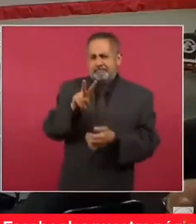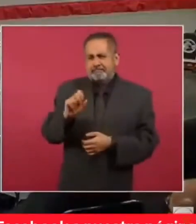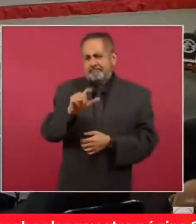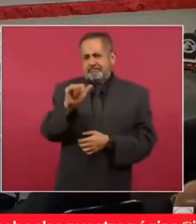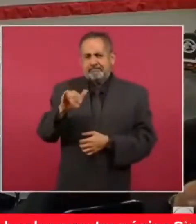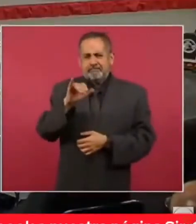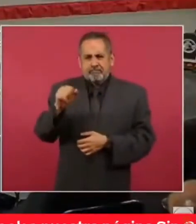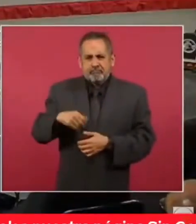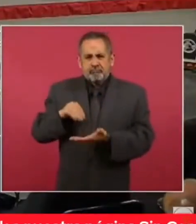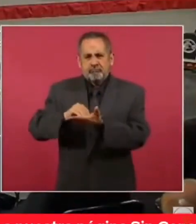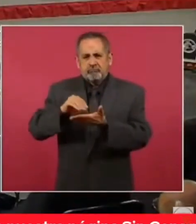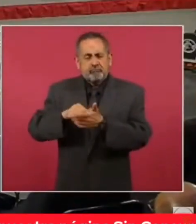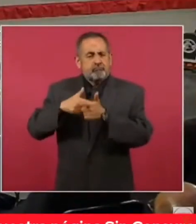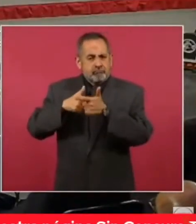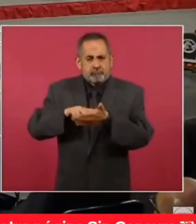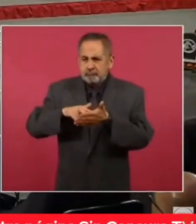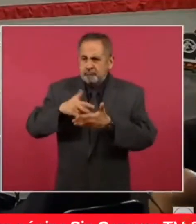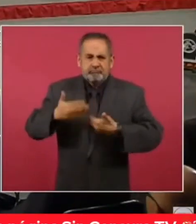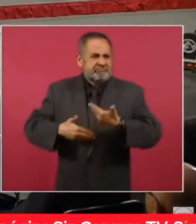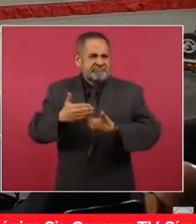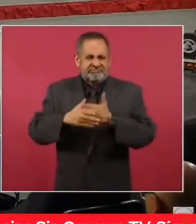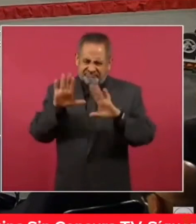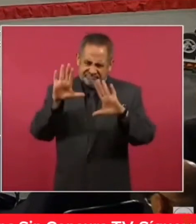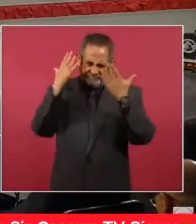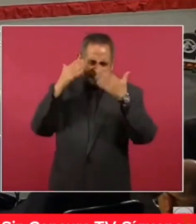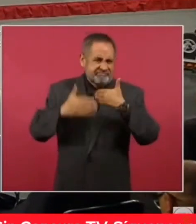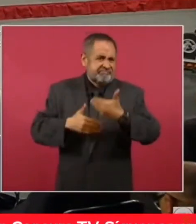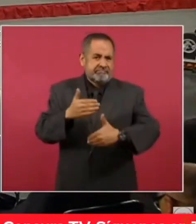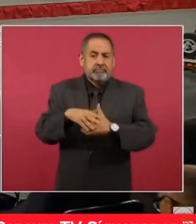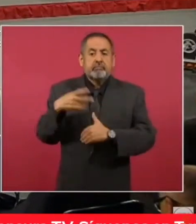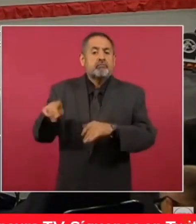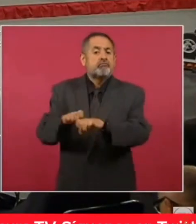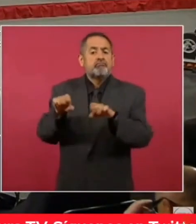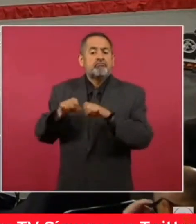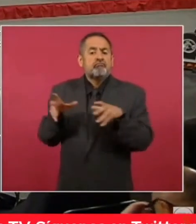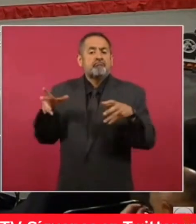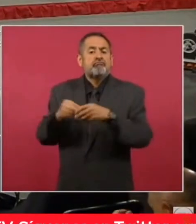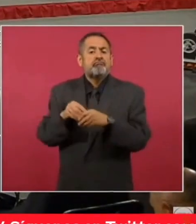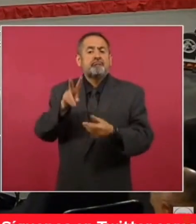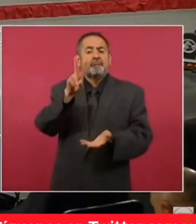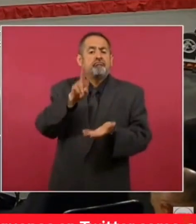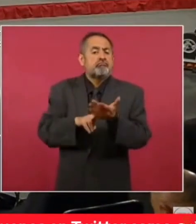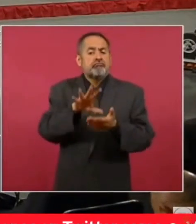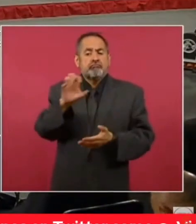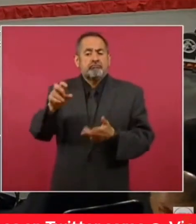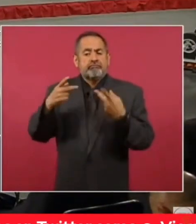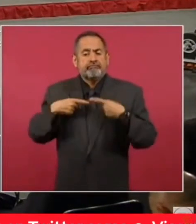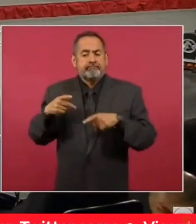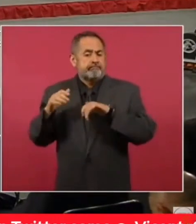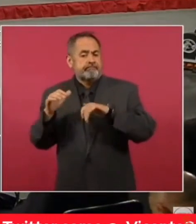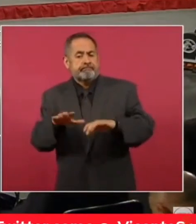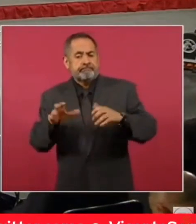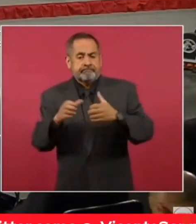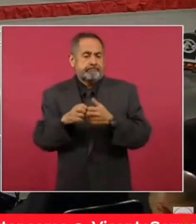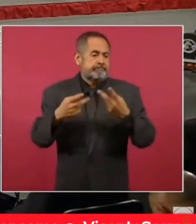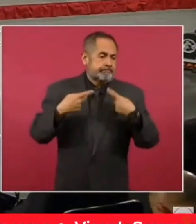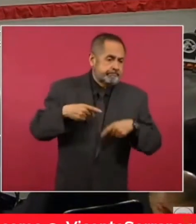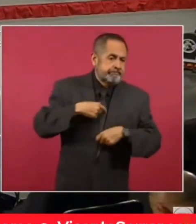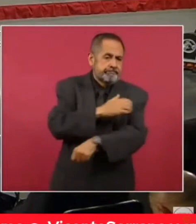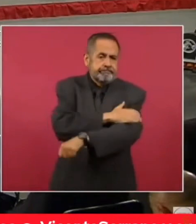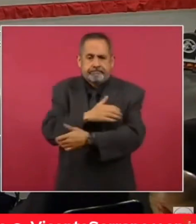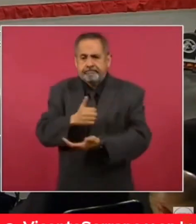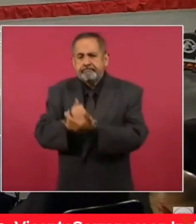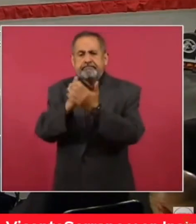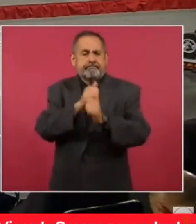quien continúa la construcción a paso veloz. Participó un gran equipo integrado por más de 2.500 personas entre ciudadanos, brigadistas,